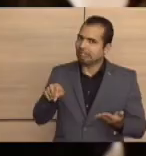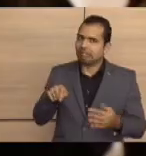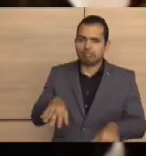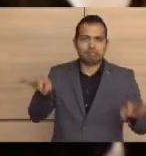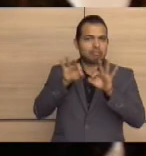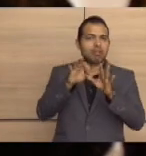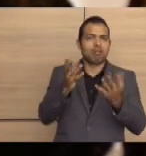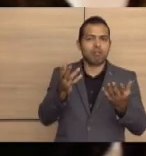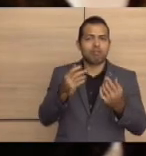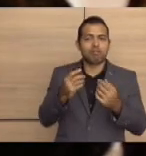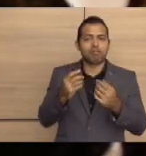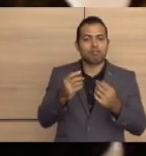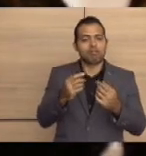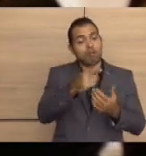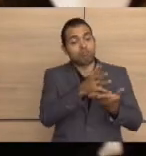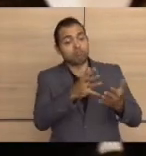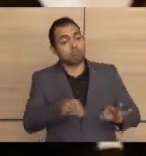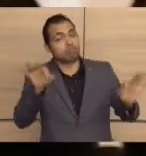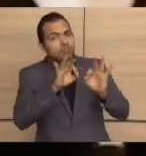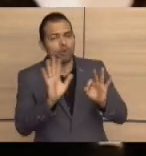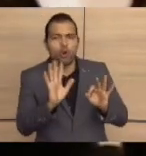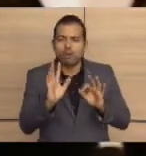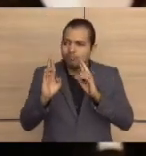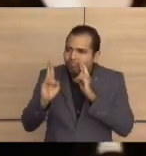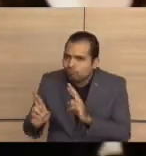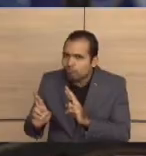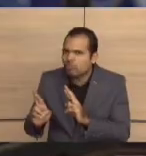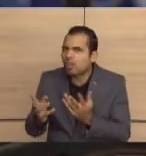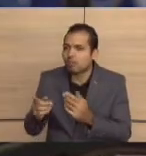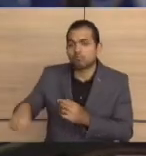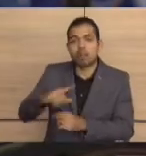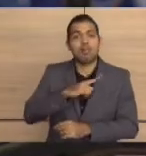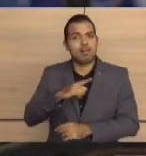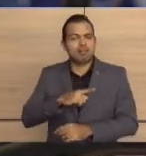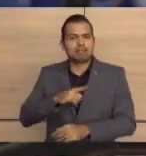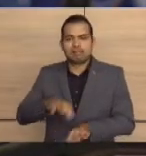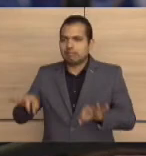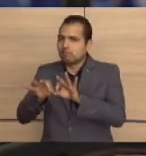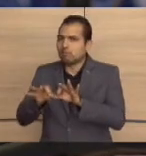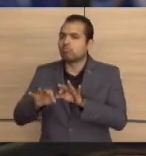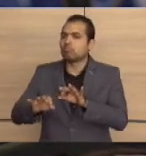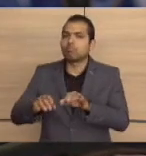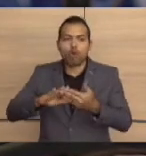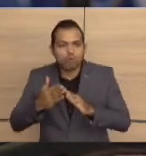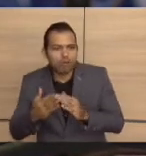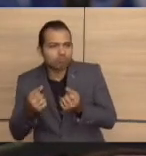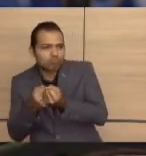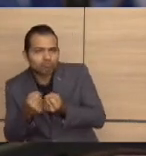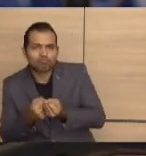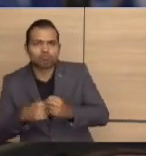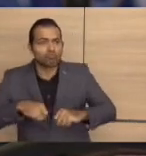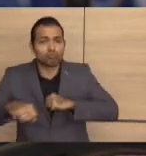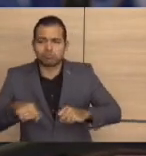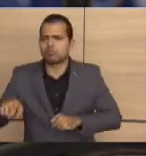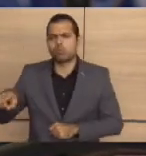reconocer que en muchos casos necesitamos es eso, líderes, gente que esté ayudando a la comunidad, que no tienen que ser los mejores en las